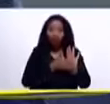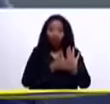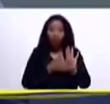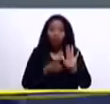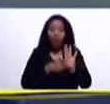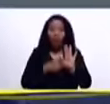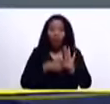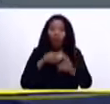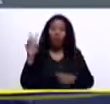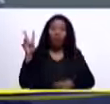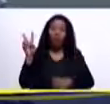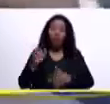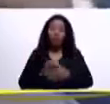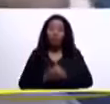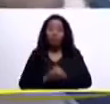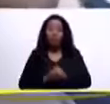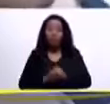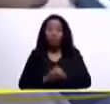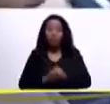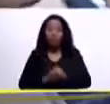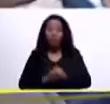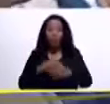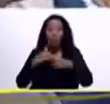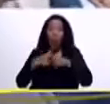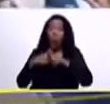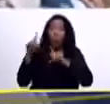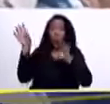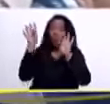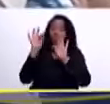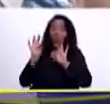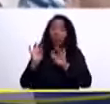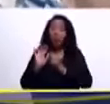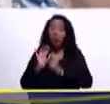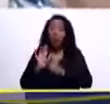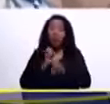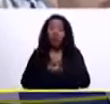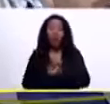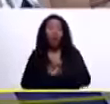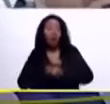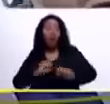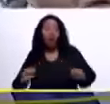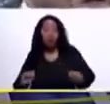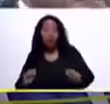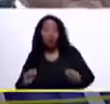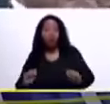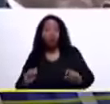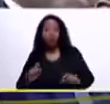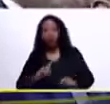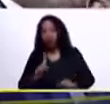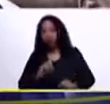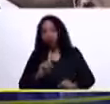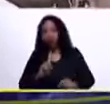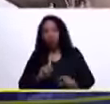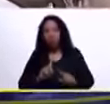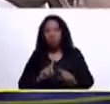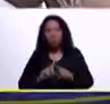venezolana. No otros mecanismos que planteaban, que fracasaron finalmente.